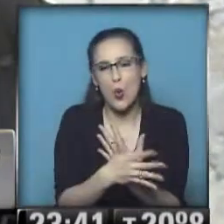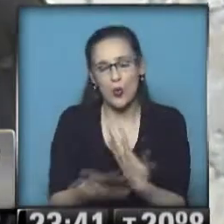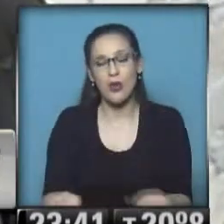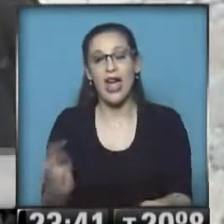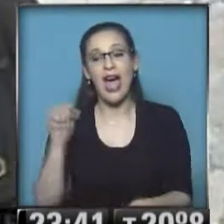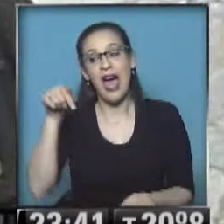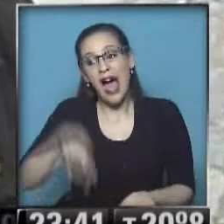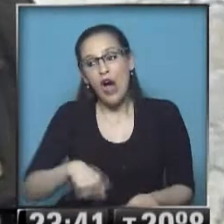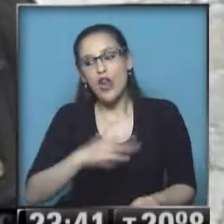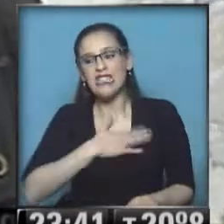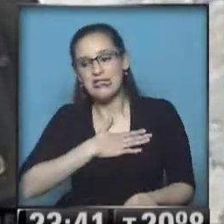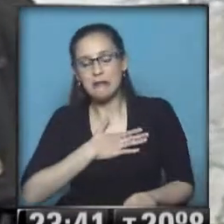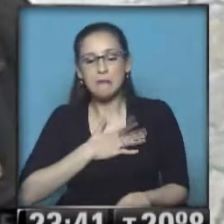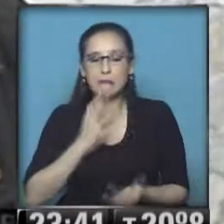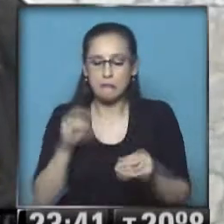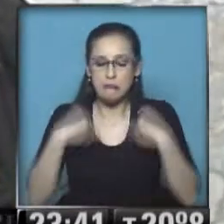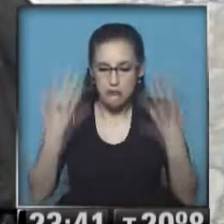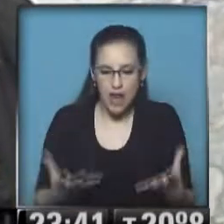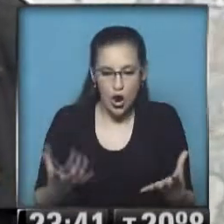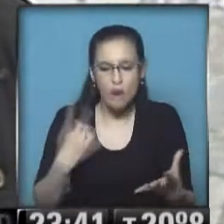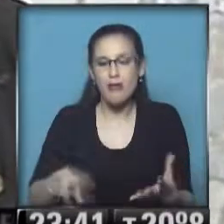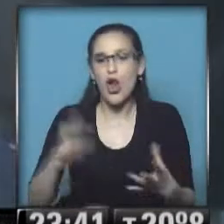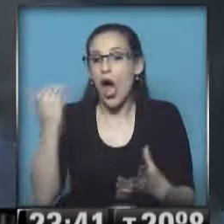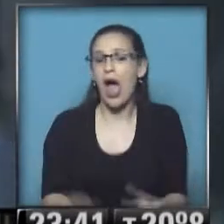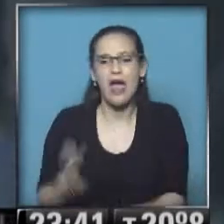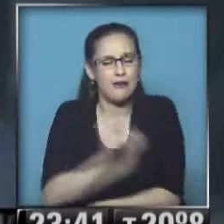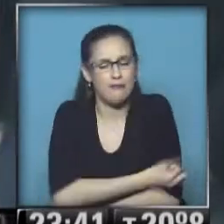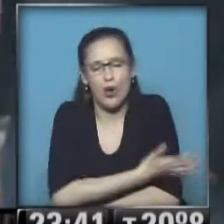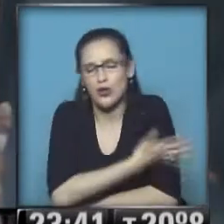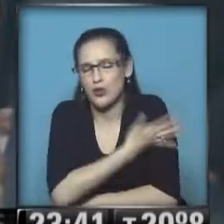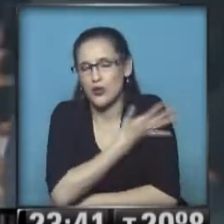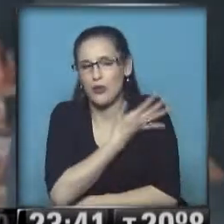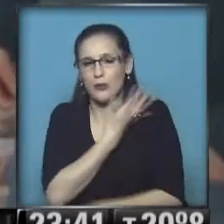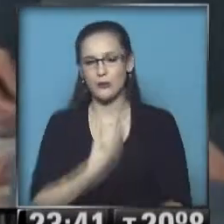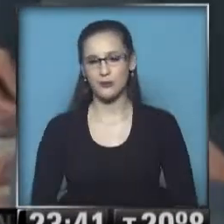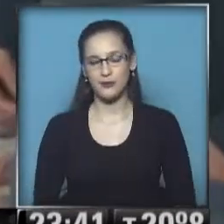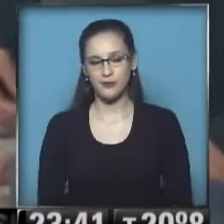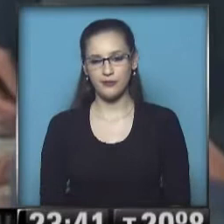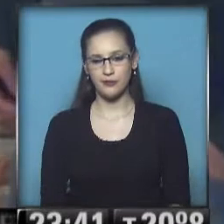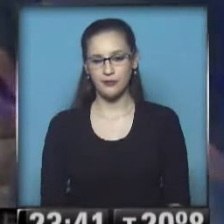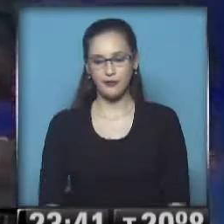más curtida, digamos, pero igual es una emoción muy grande.